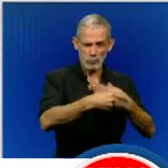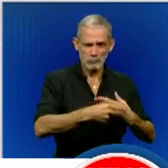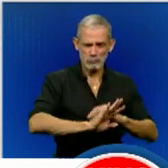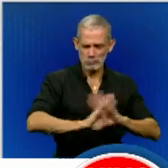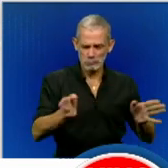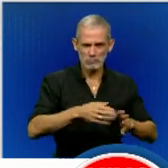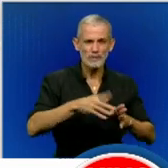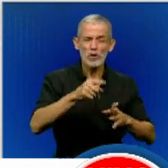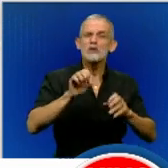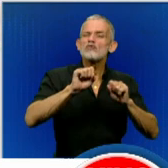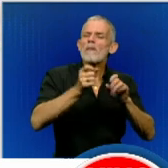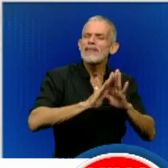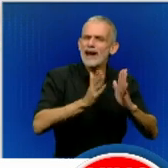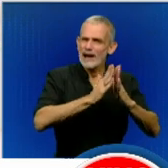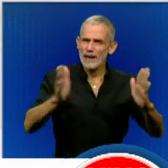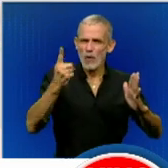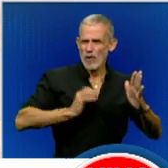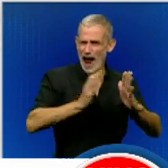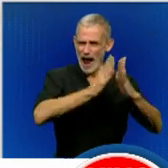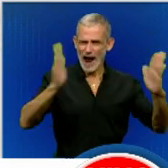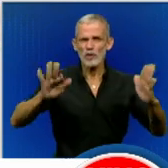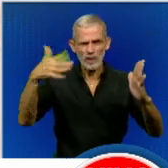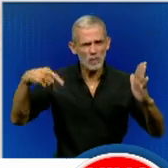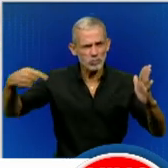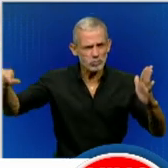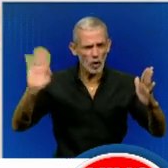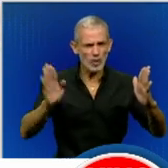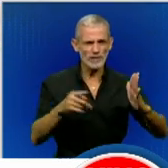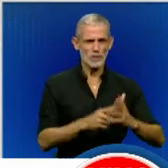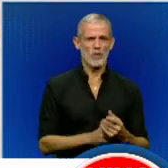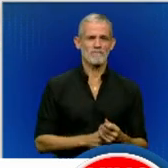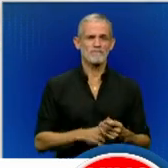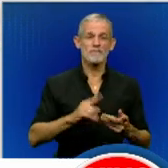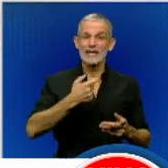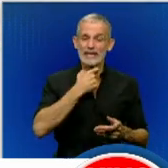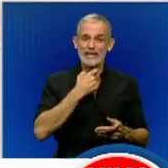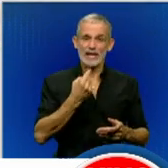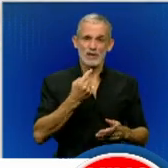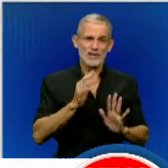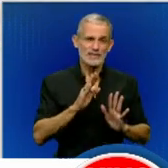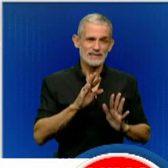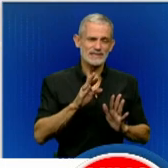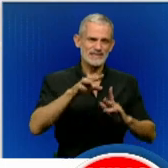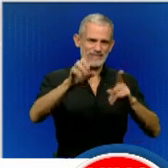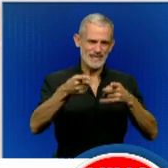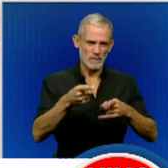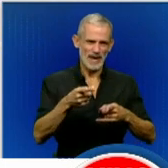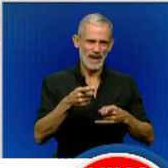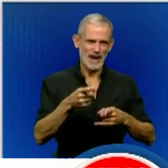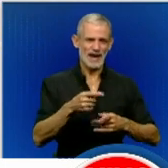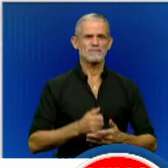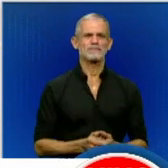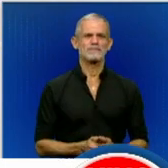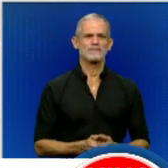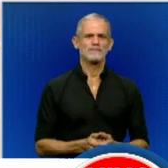por un año los procesos judiciales de la provincia y quiero también mencionar